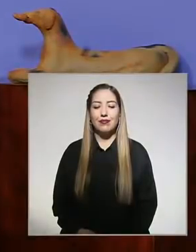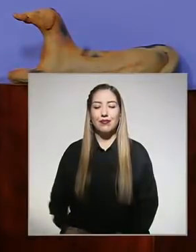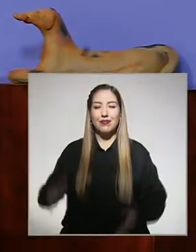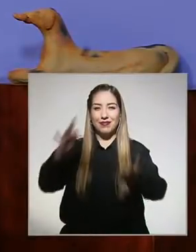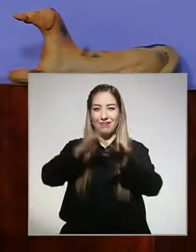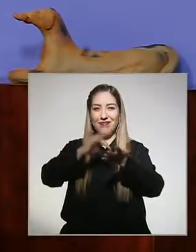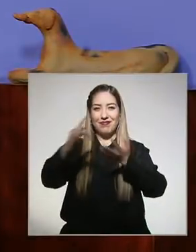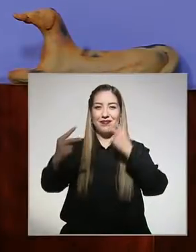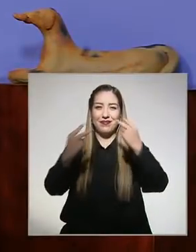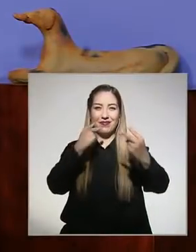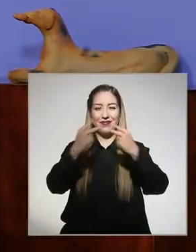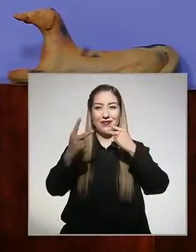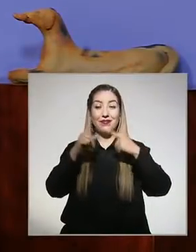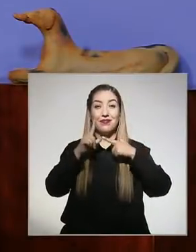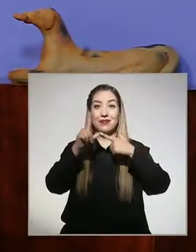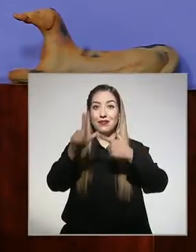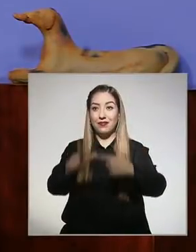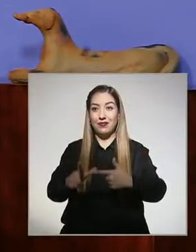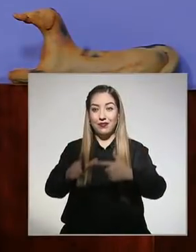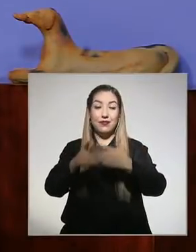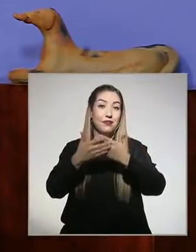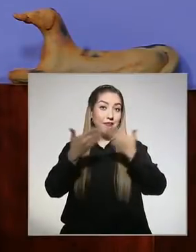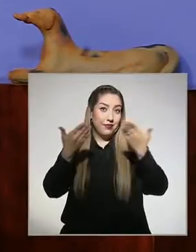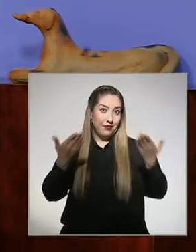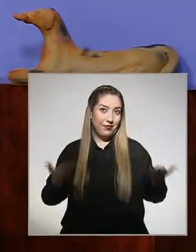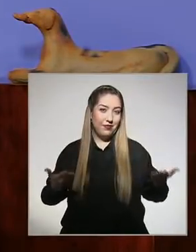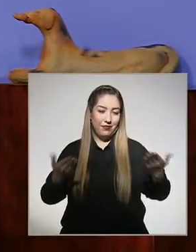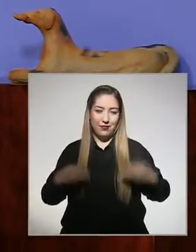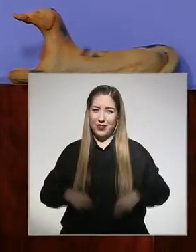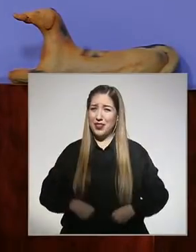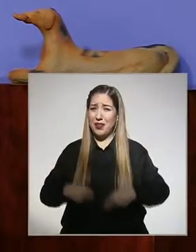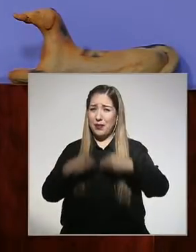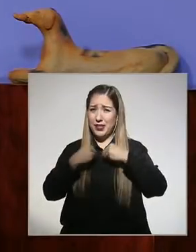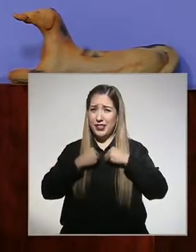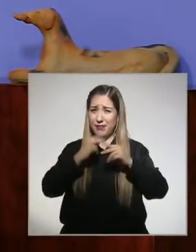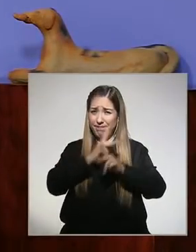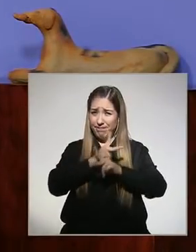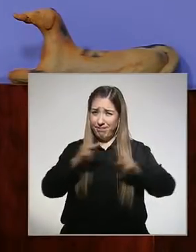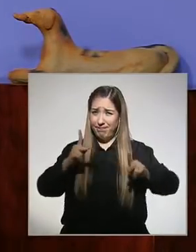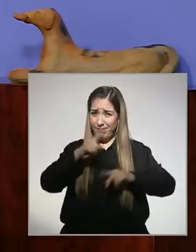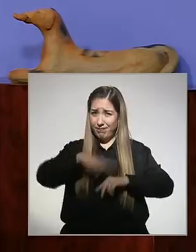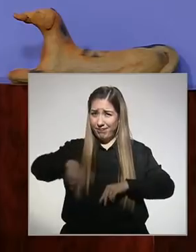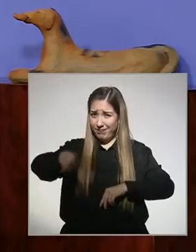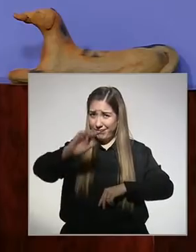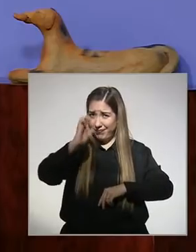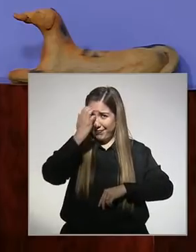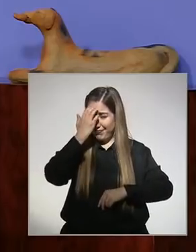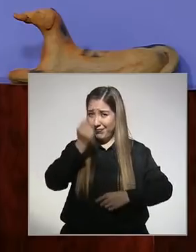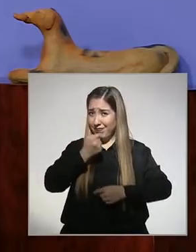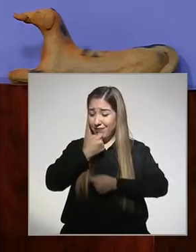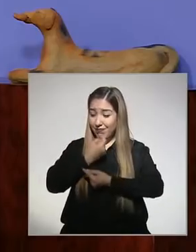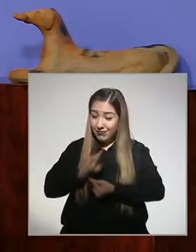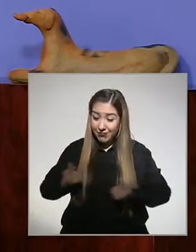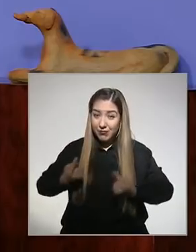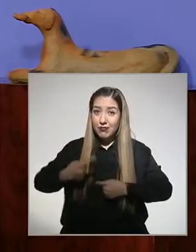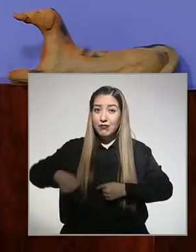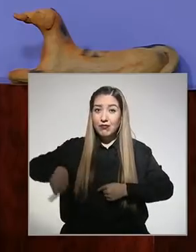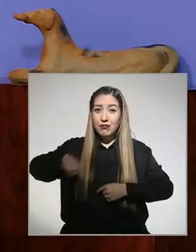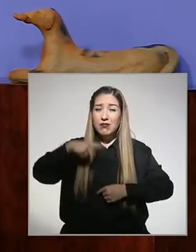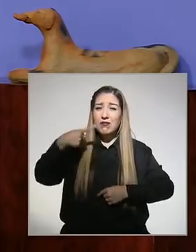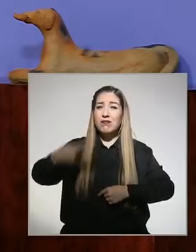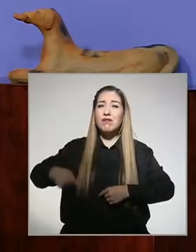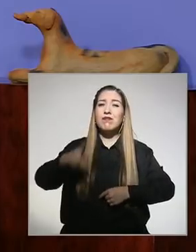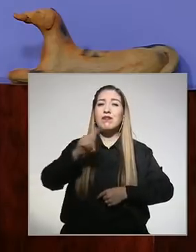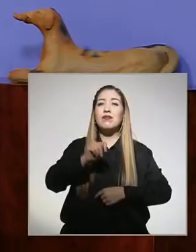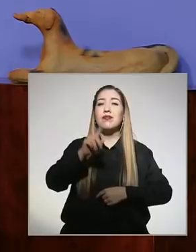Gracias por continuar con nosotros. A estas alturas de la vida, todos conocemos a algún niño o niña que tenga algún trastorno por déficit